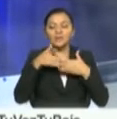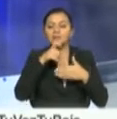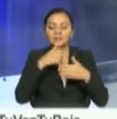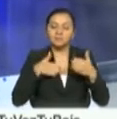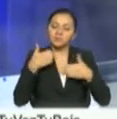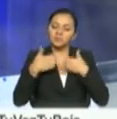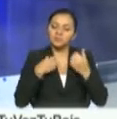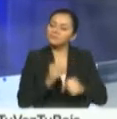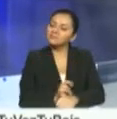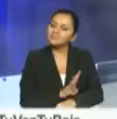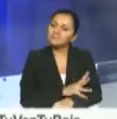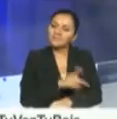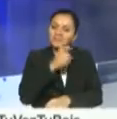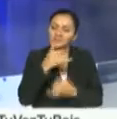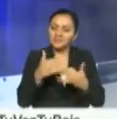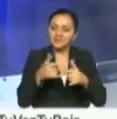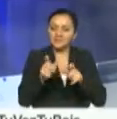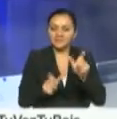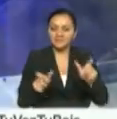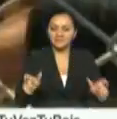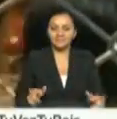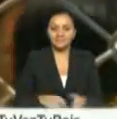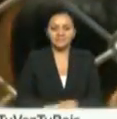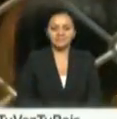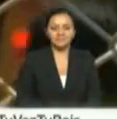de emoción por parte de los jugadores.